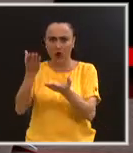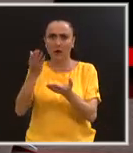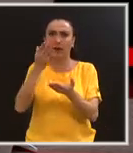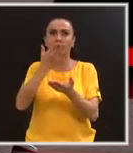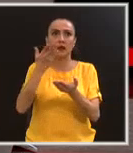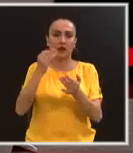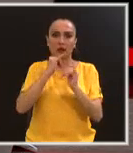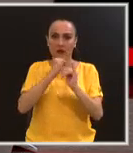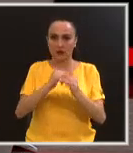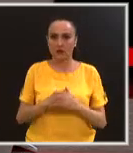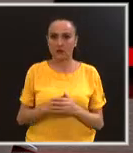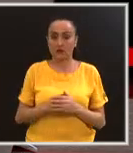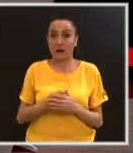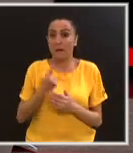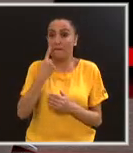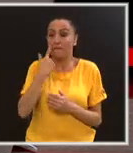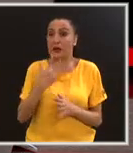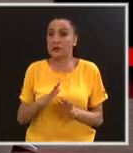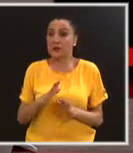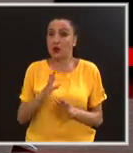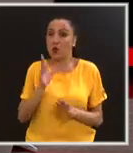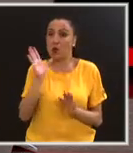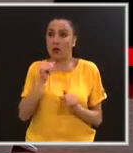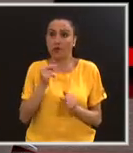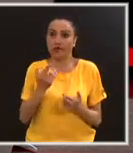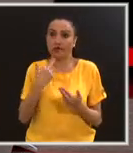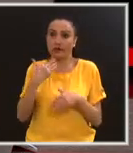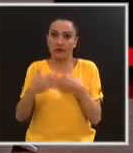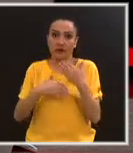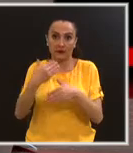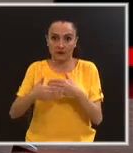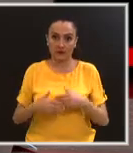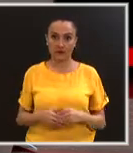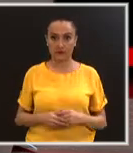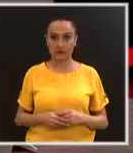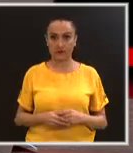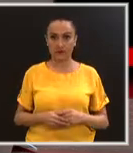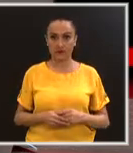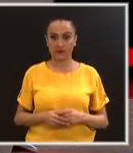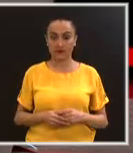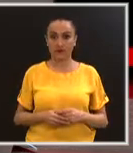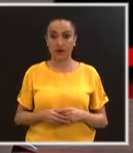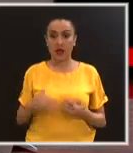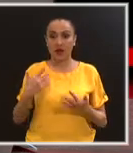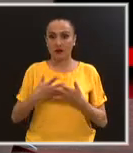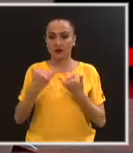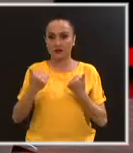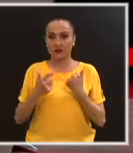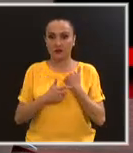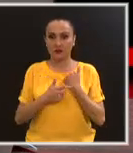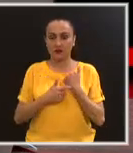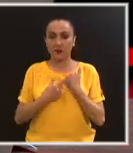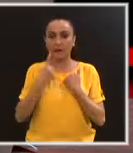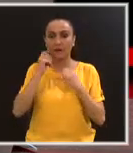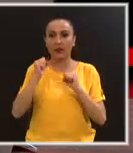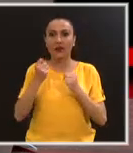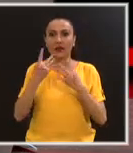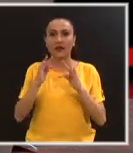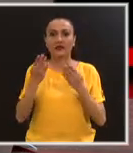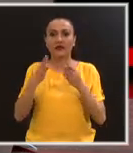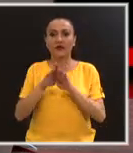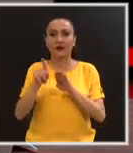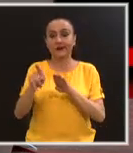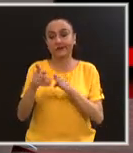denunciando y que parece que no ha habido un avance importante Por lo menos hasta este momento para tratar de cerrar